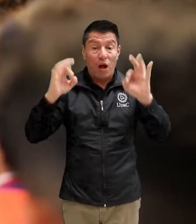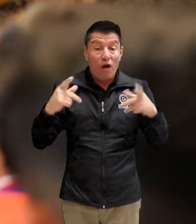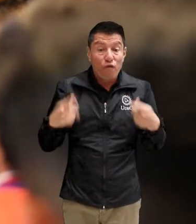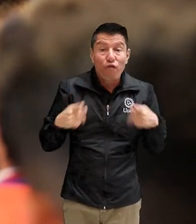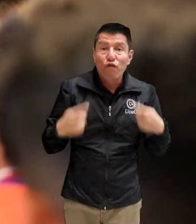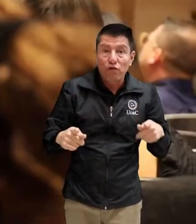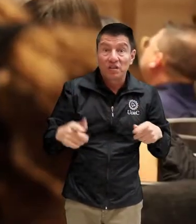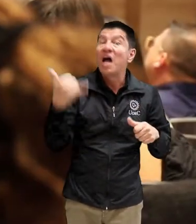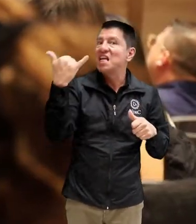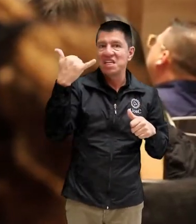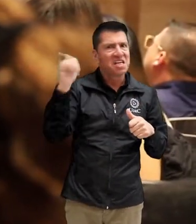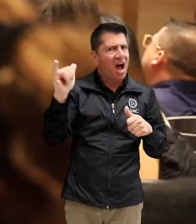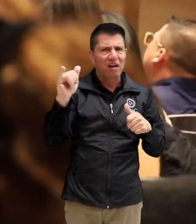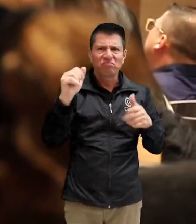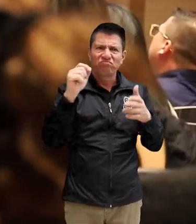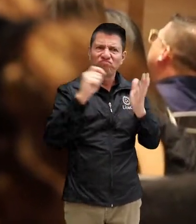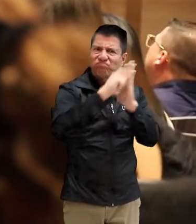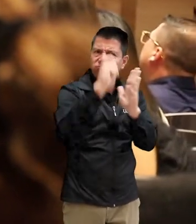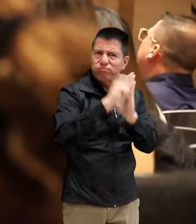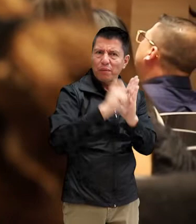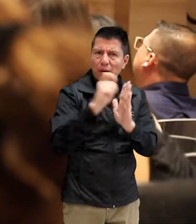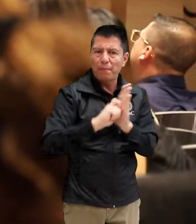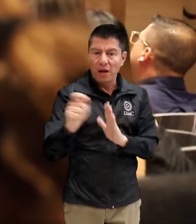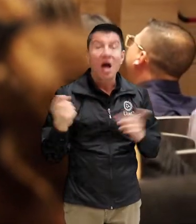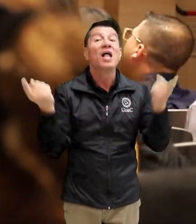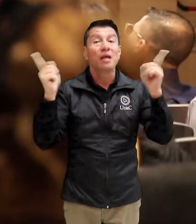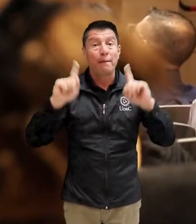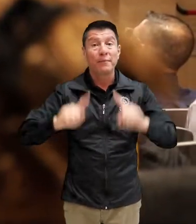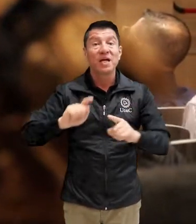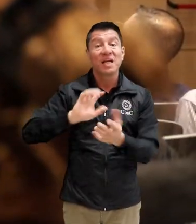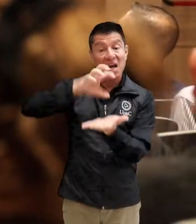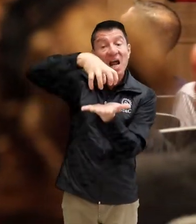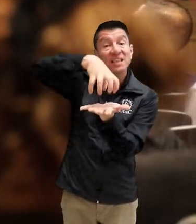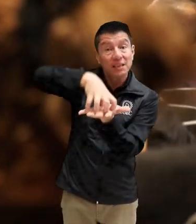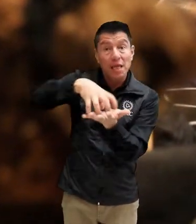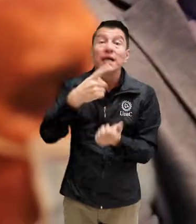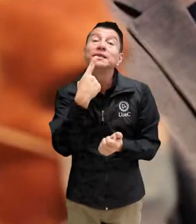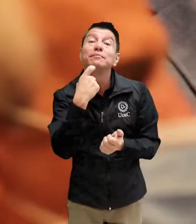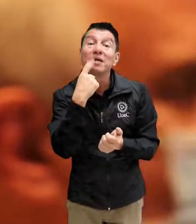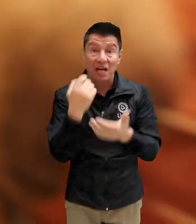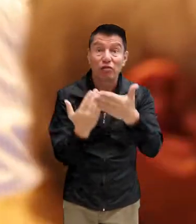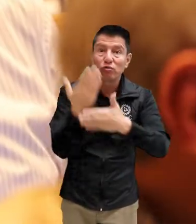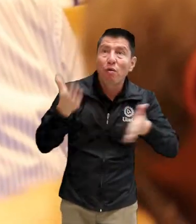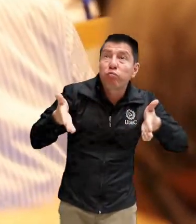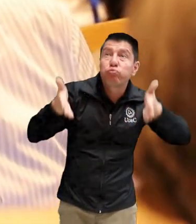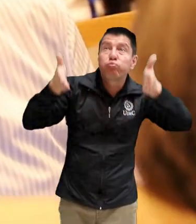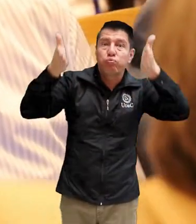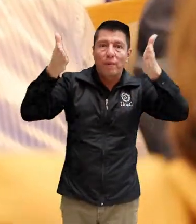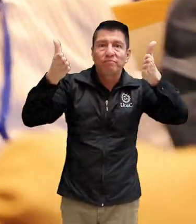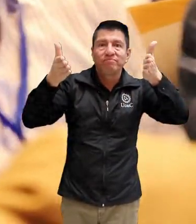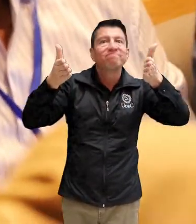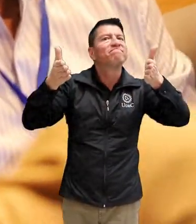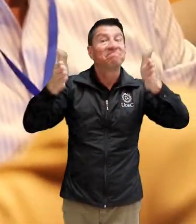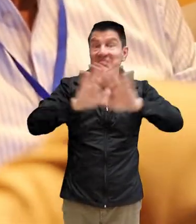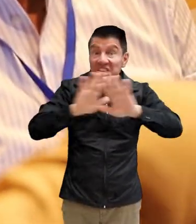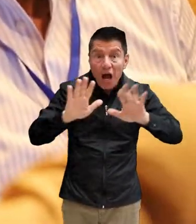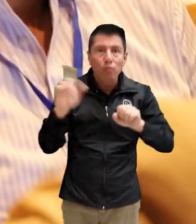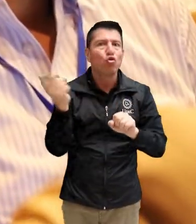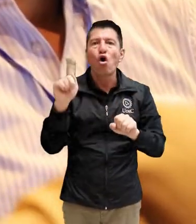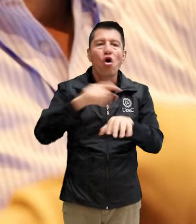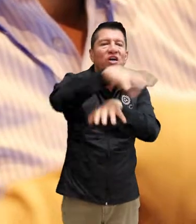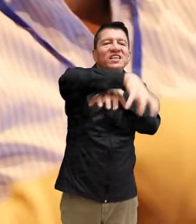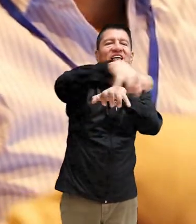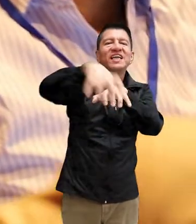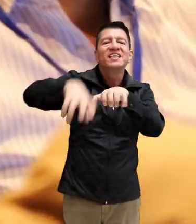las condiciones ya, y lo mismo Zipaquirá con la nueva sede, sino que vamos a lograr todas las 7